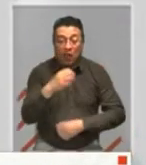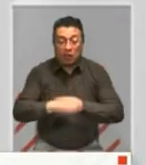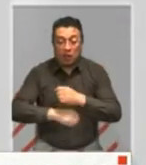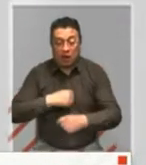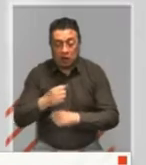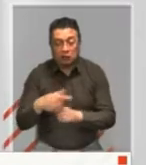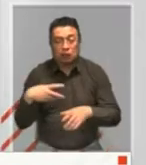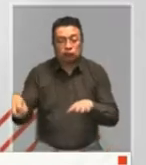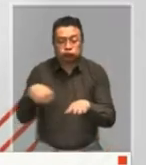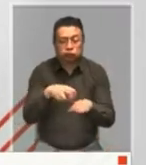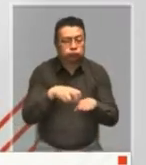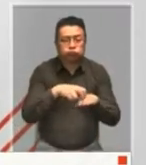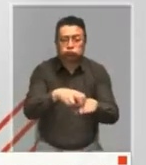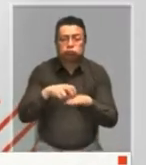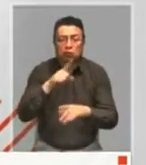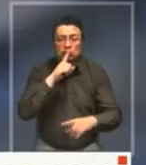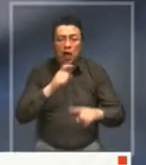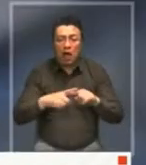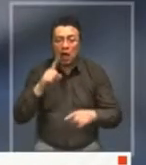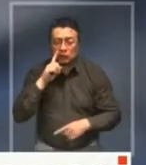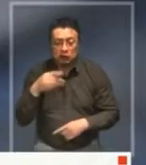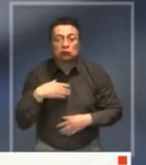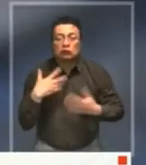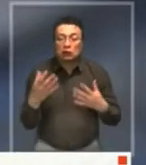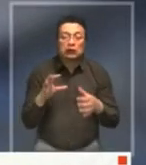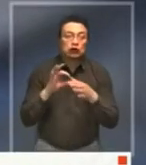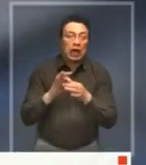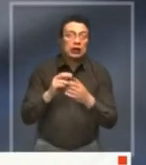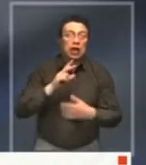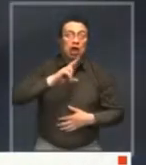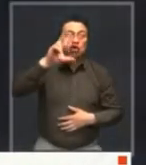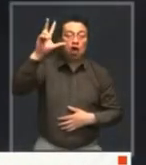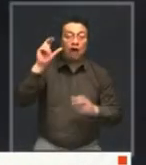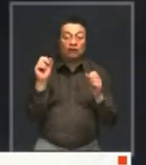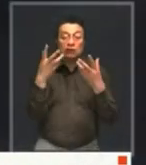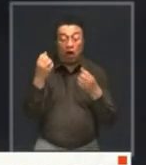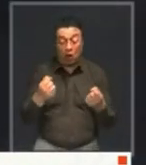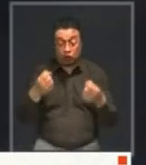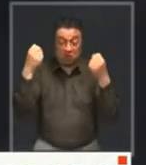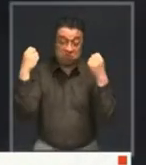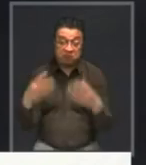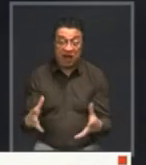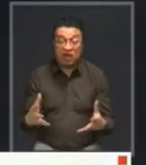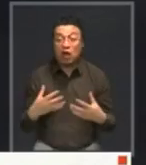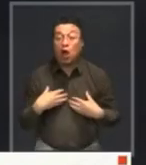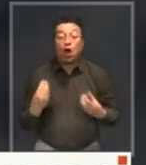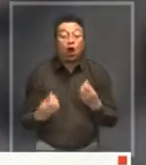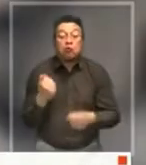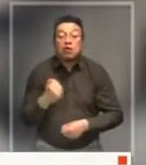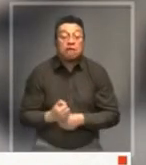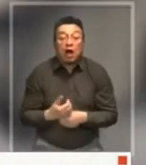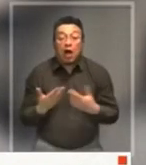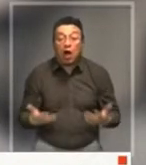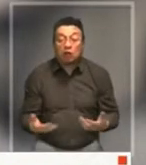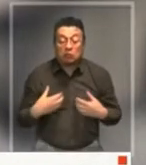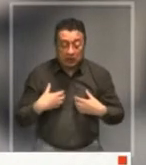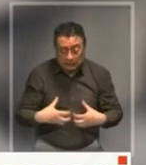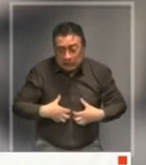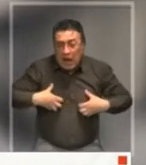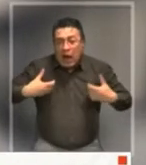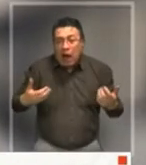llevar pasajeros, este taxista agradece estar vivo, pero perdió su vehículo y ahora no tiene cómo trabajar. Me agarraba